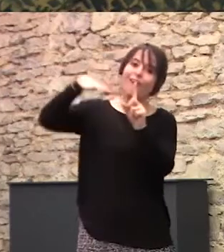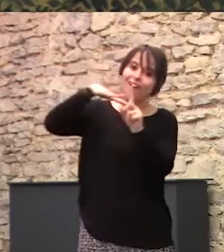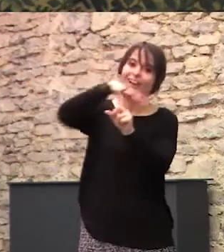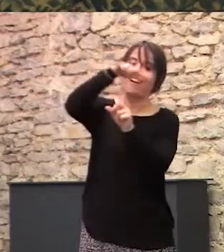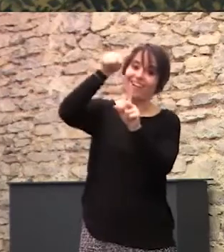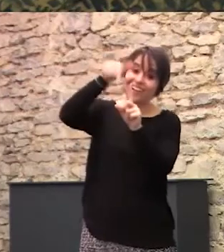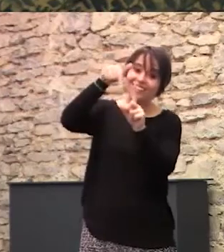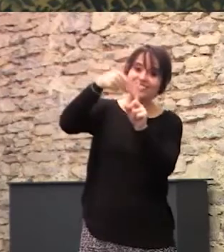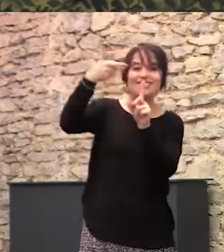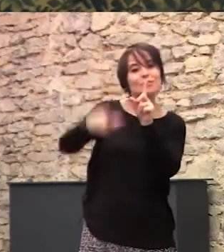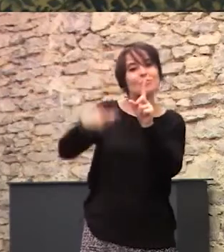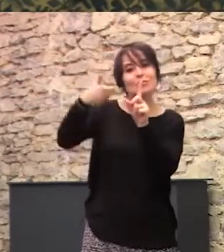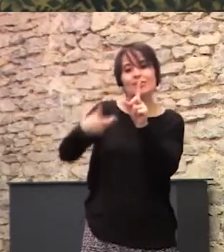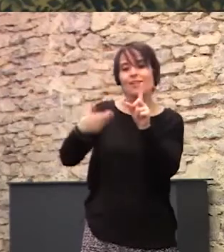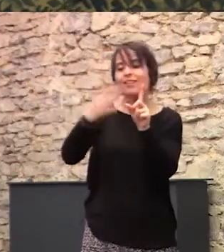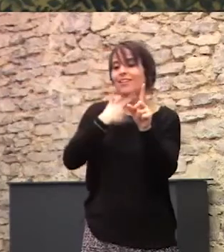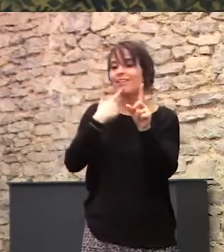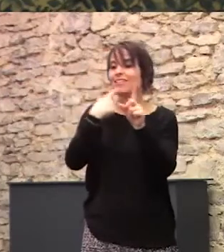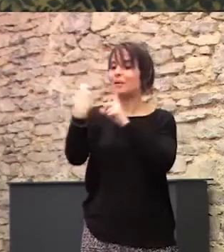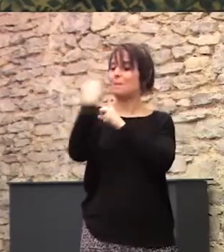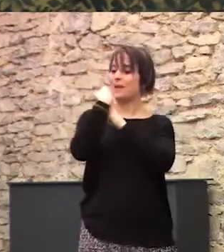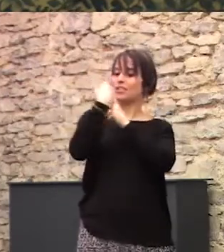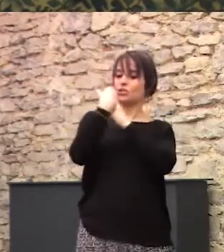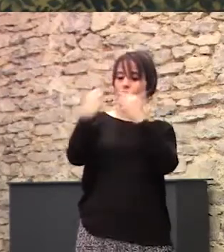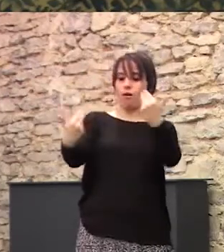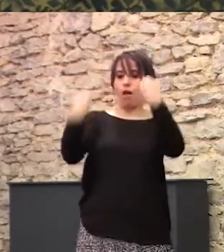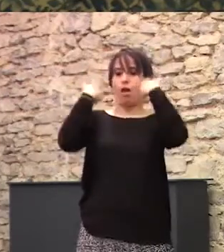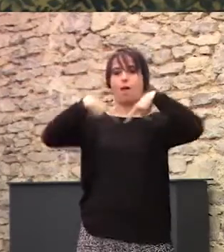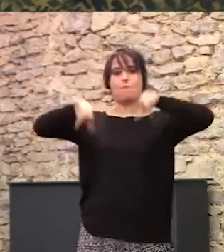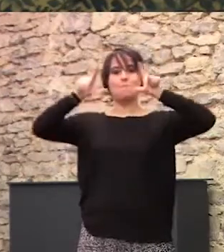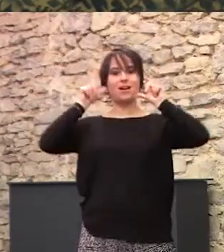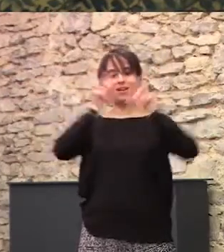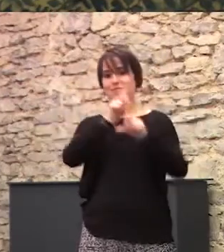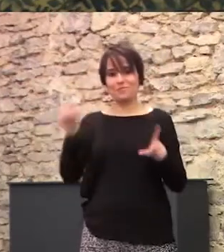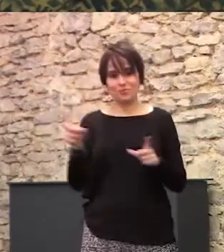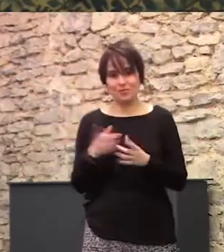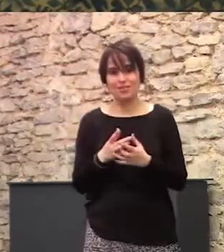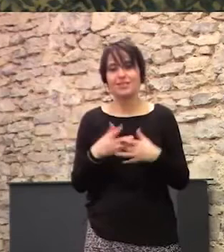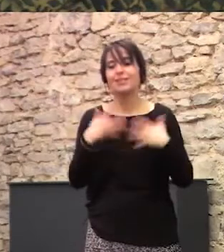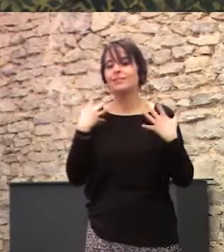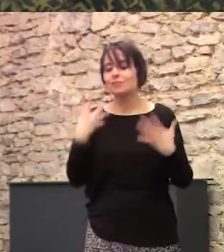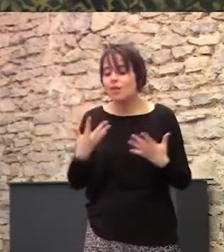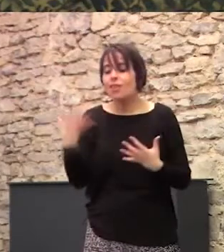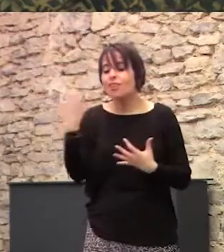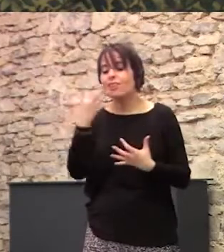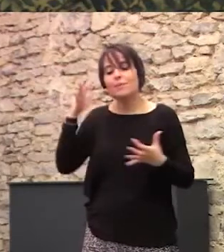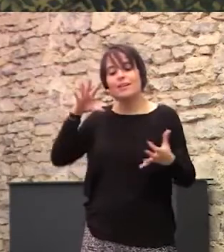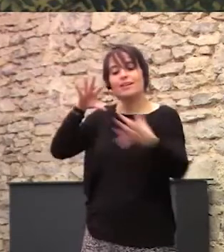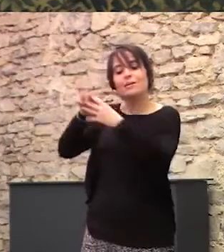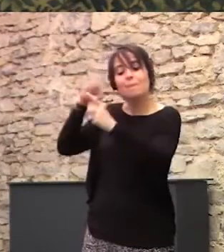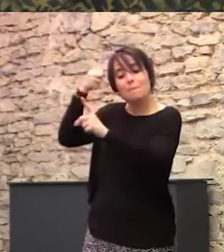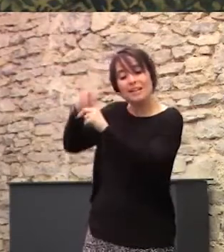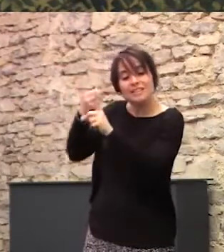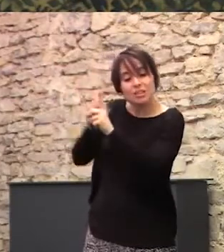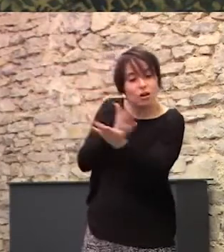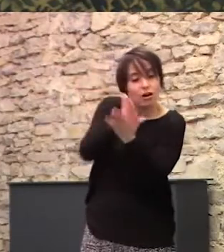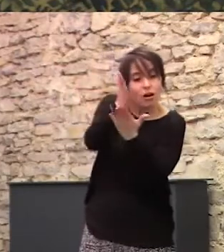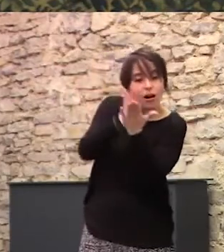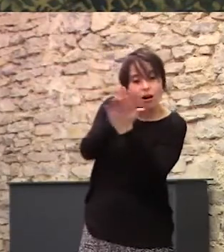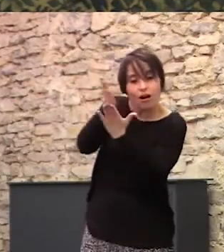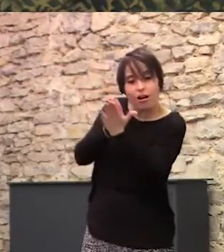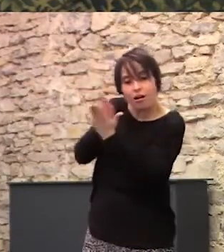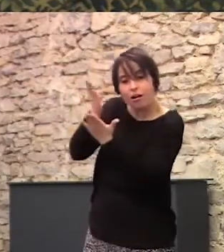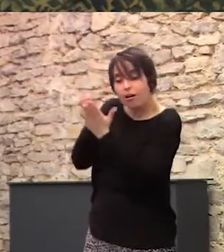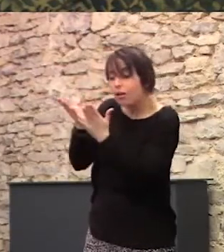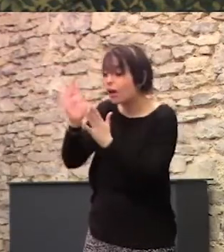es el eje de opresión central. Entonces, tiene que ver todos los ejes de opresión que condicionan la